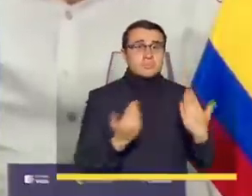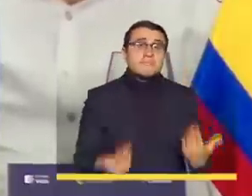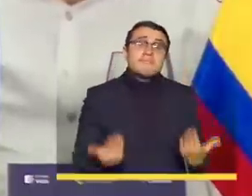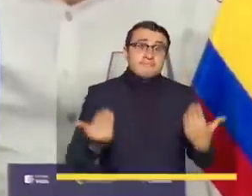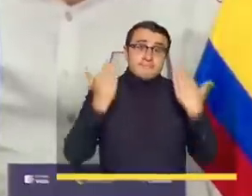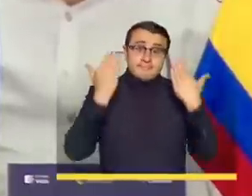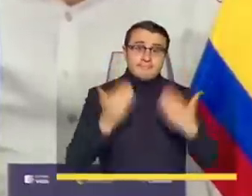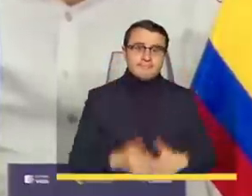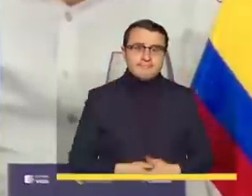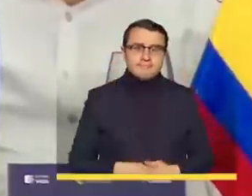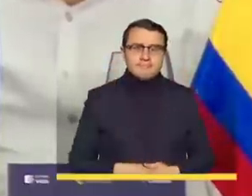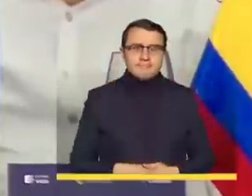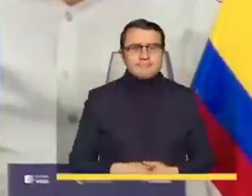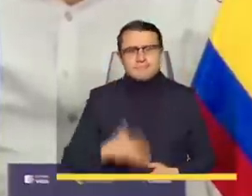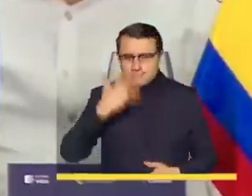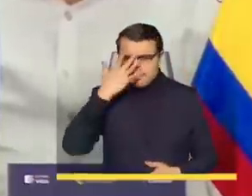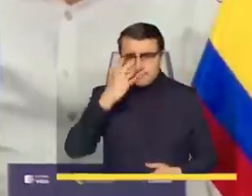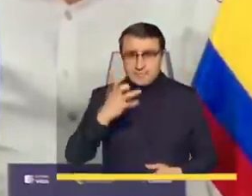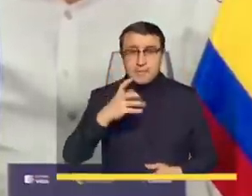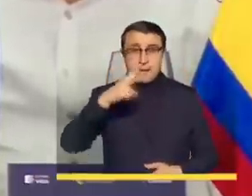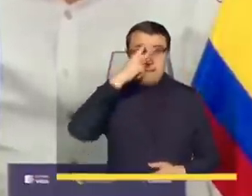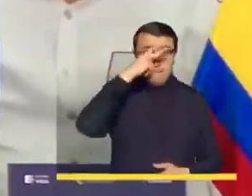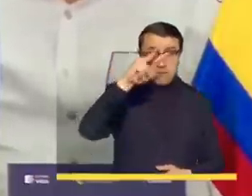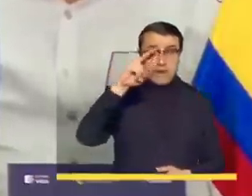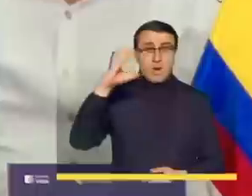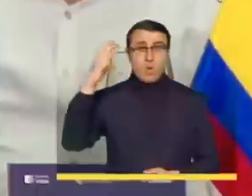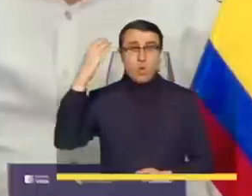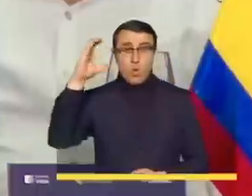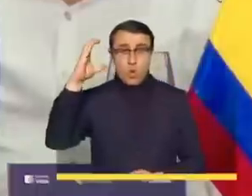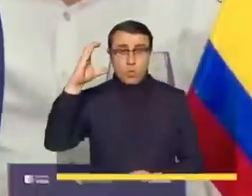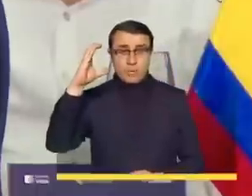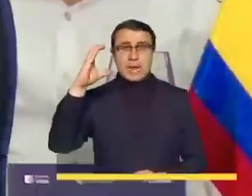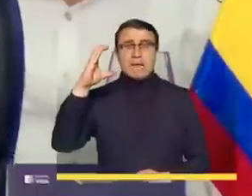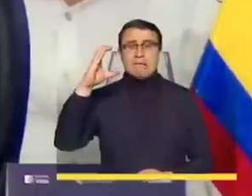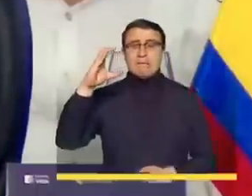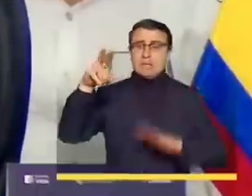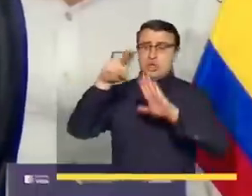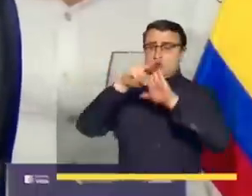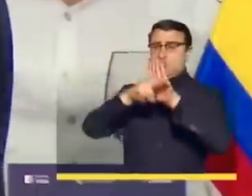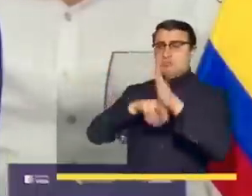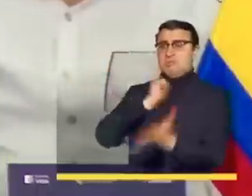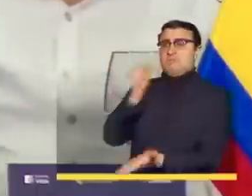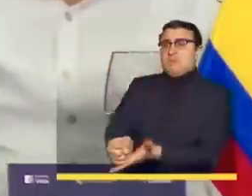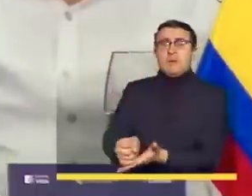Porque nosotros somos las mayores víctimas de esta política.